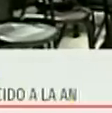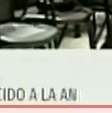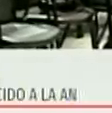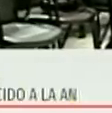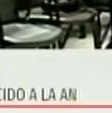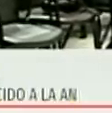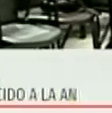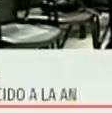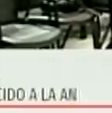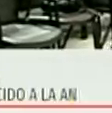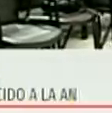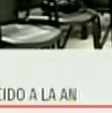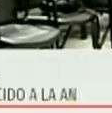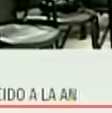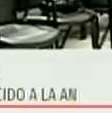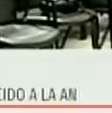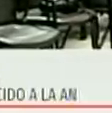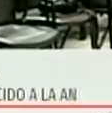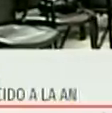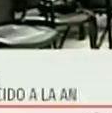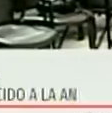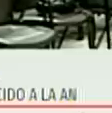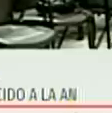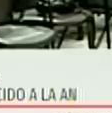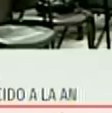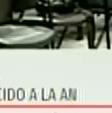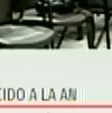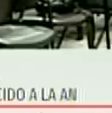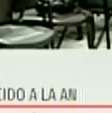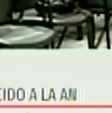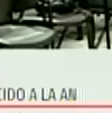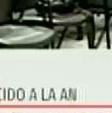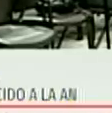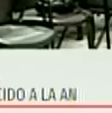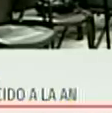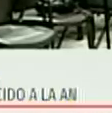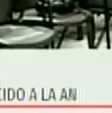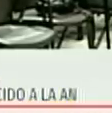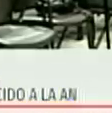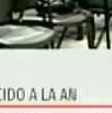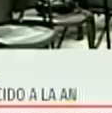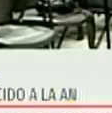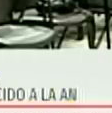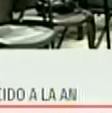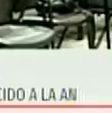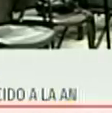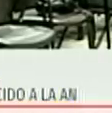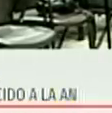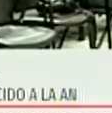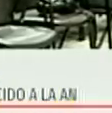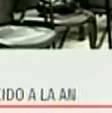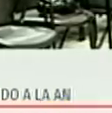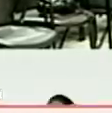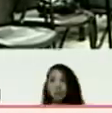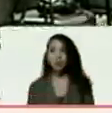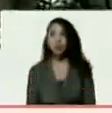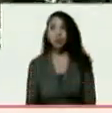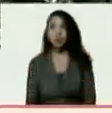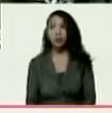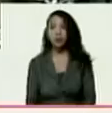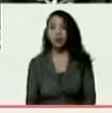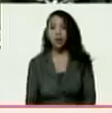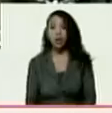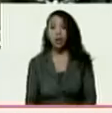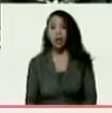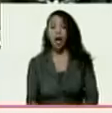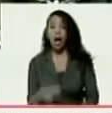Buenas tardes, saludos. La oposición se muestra internamente dividida, fracturada. Ayer el ala